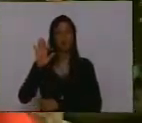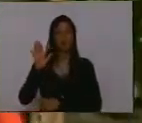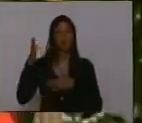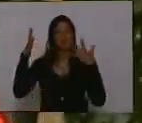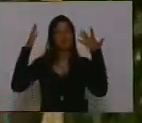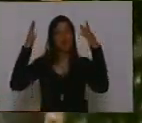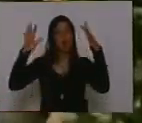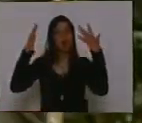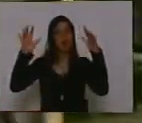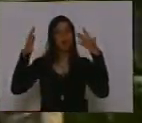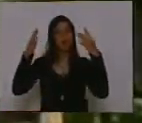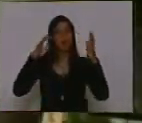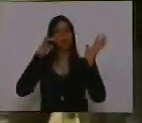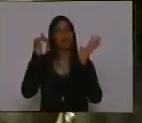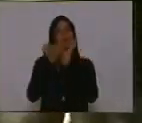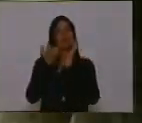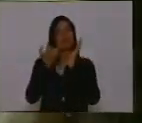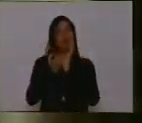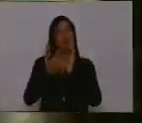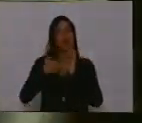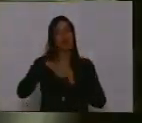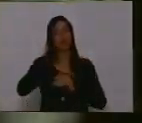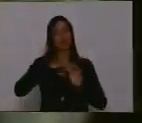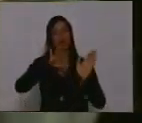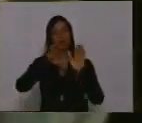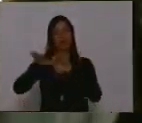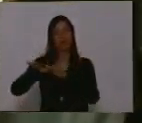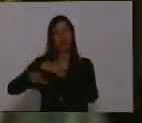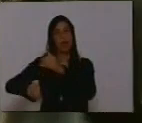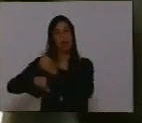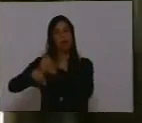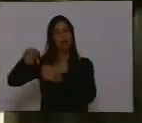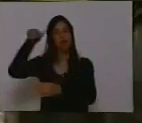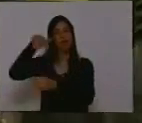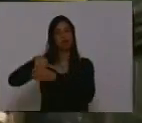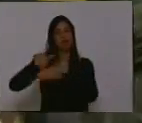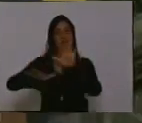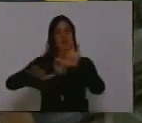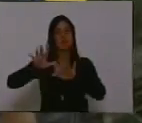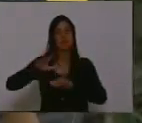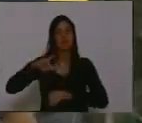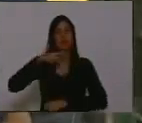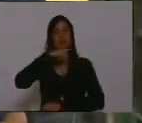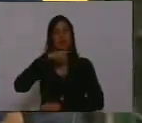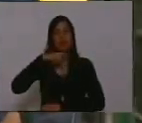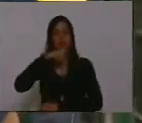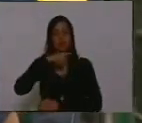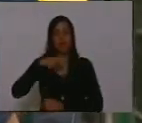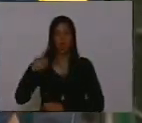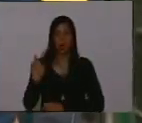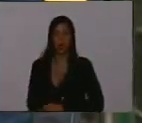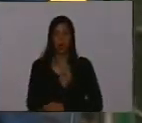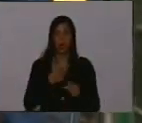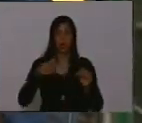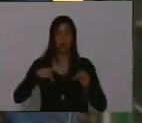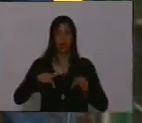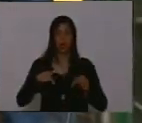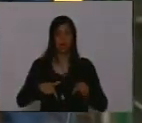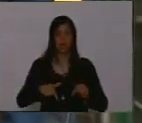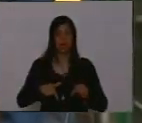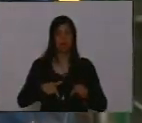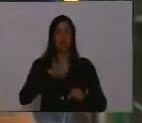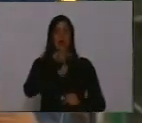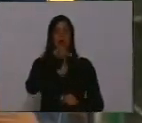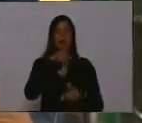aplausos serán efectivos y garantes esos votos el 15 de octubre. Hoy nos toca por acá hablar